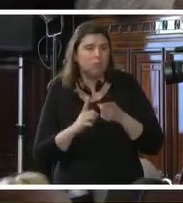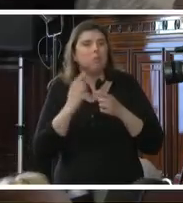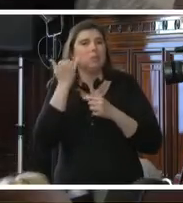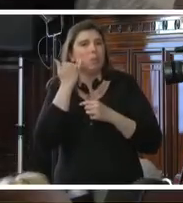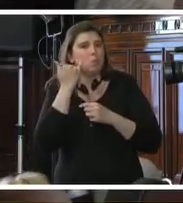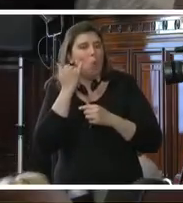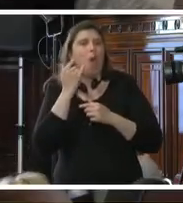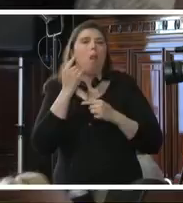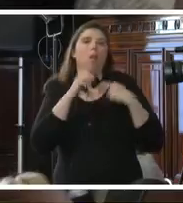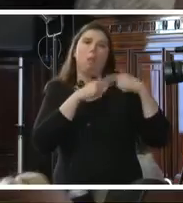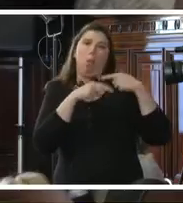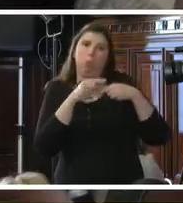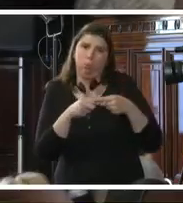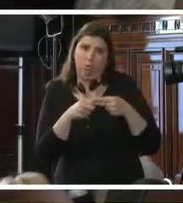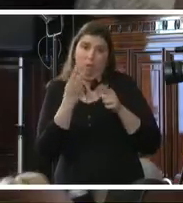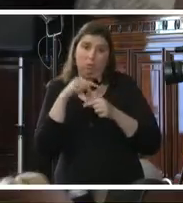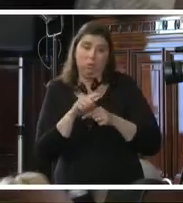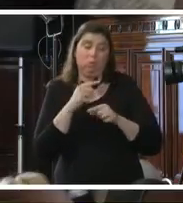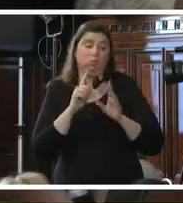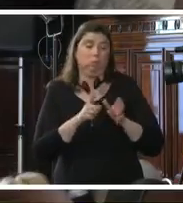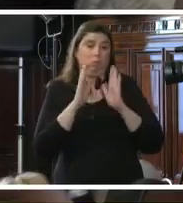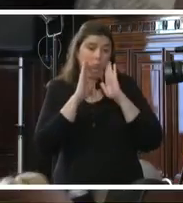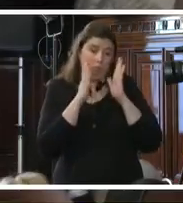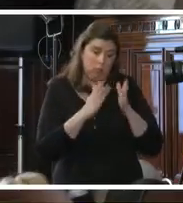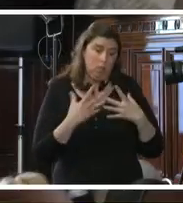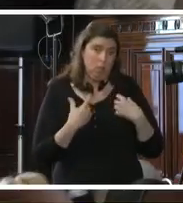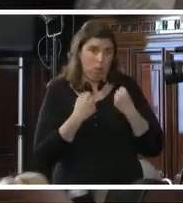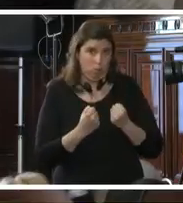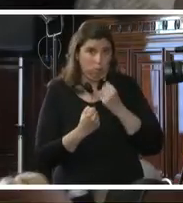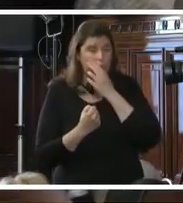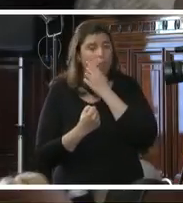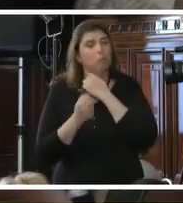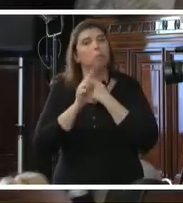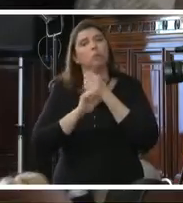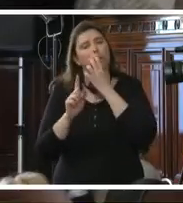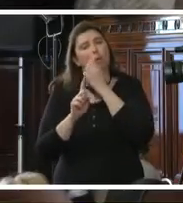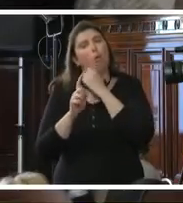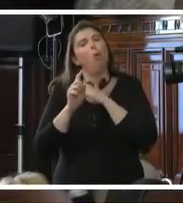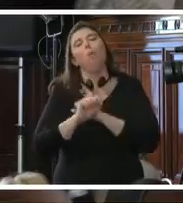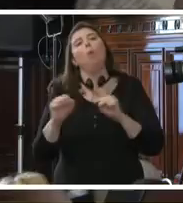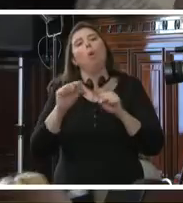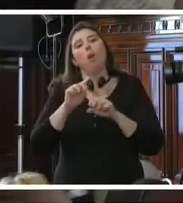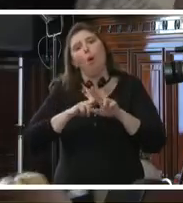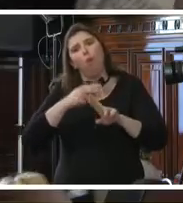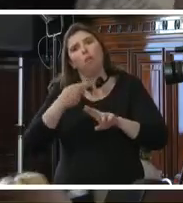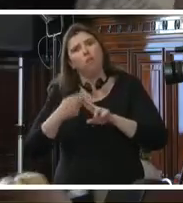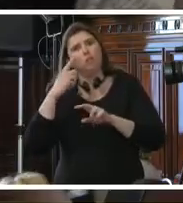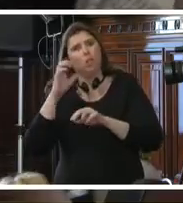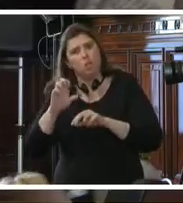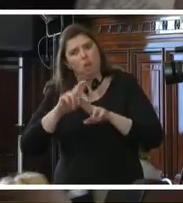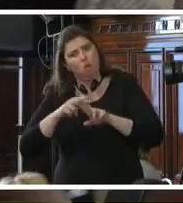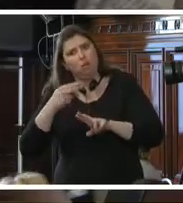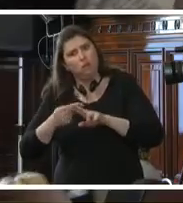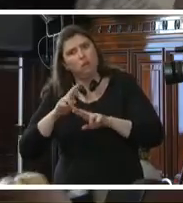el derecho a la salud. Implementar garantías de no repetición que estén encaminadas a la erradicación de las causas de